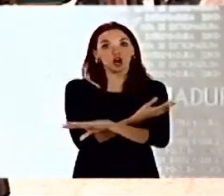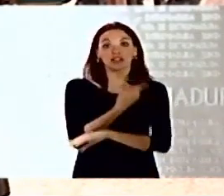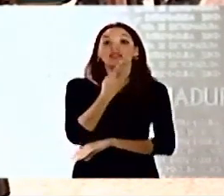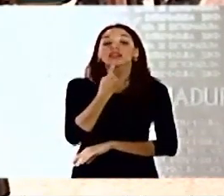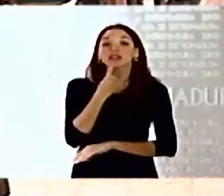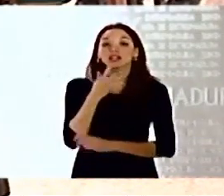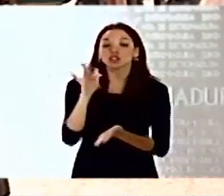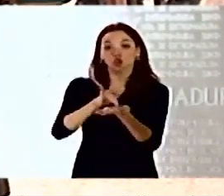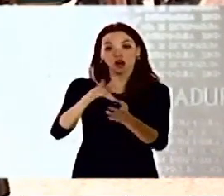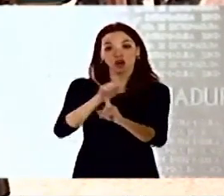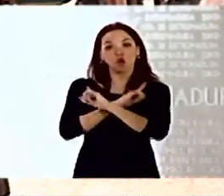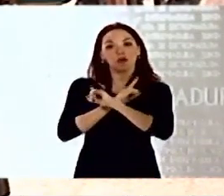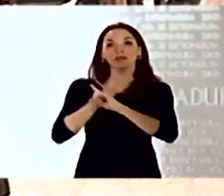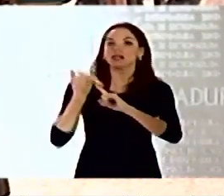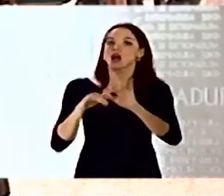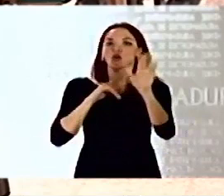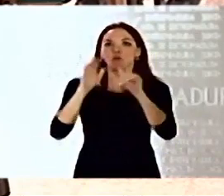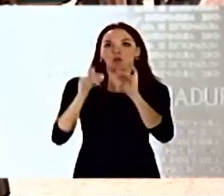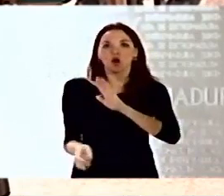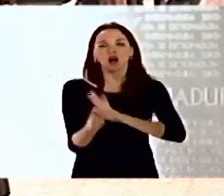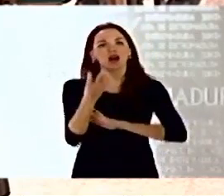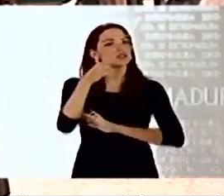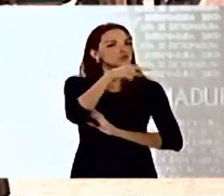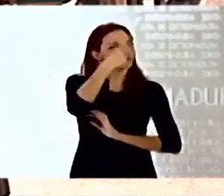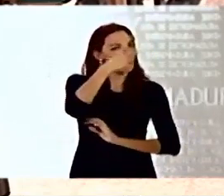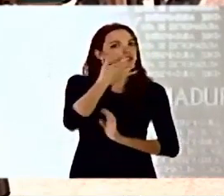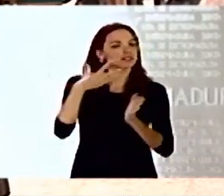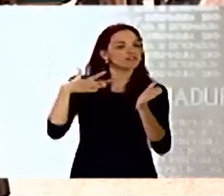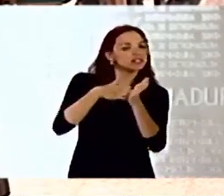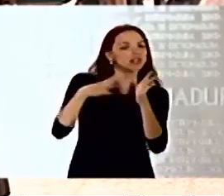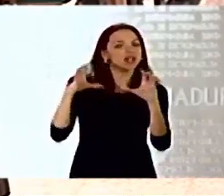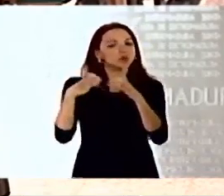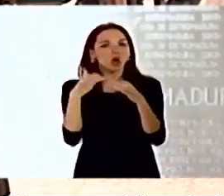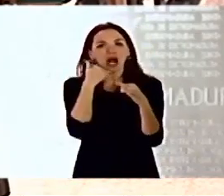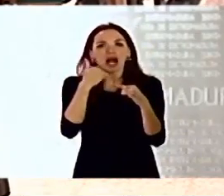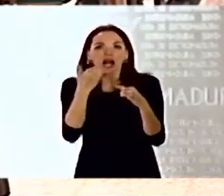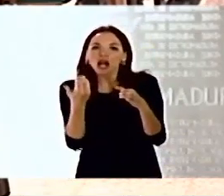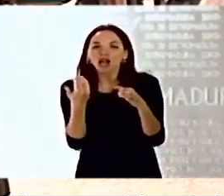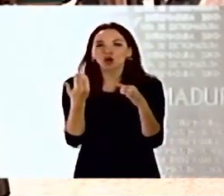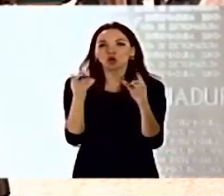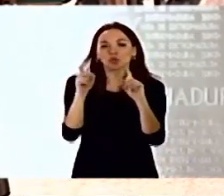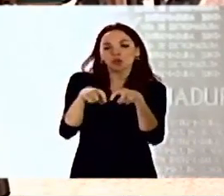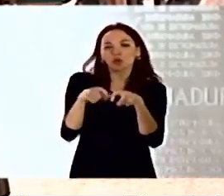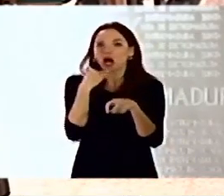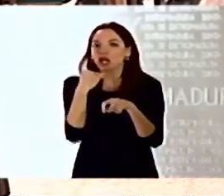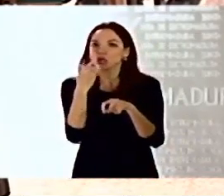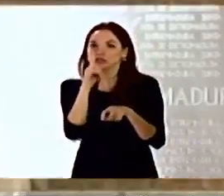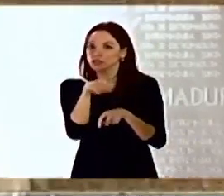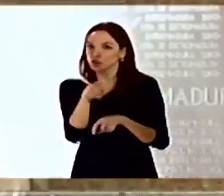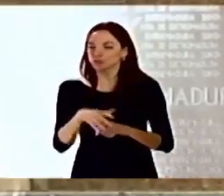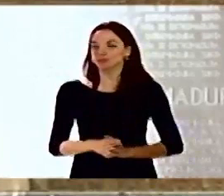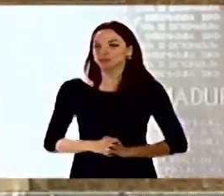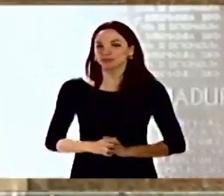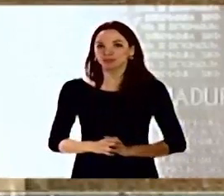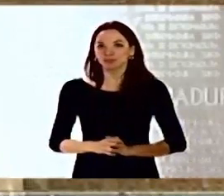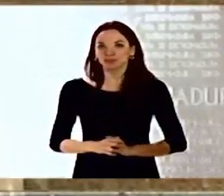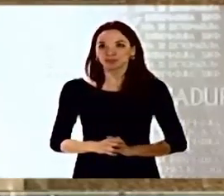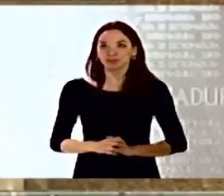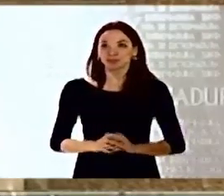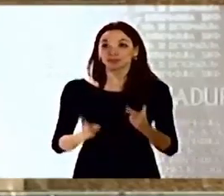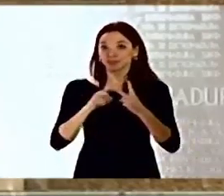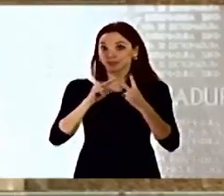noviembre se iba a convocar, no sé si ya hay fecha, si hay previsto algún tipo de acto o algún tipo de evento. Es muy... Y